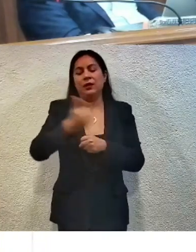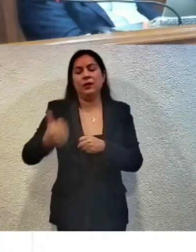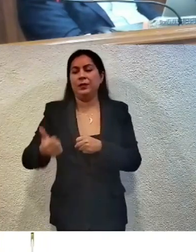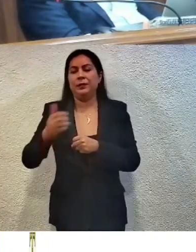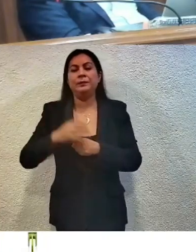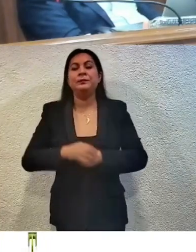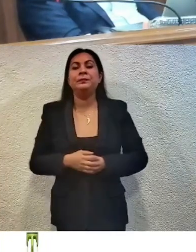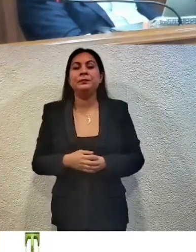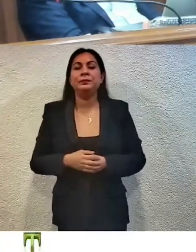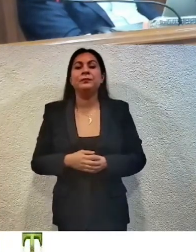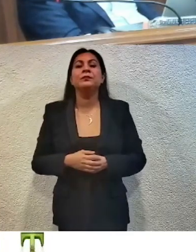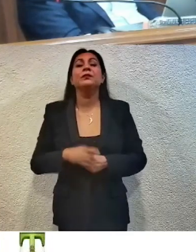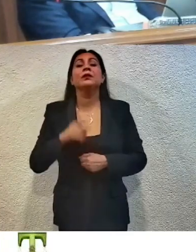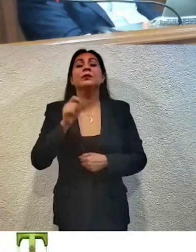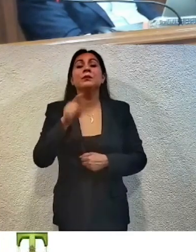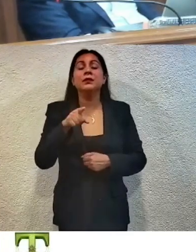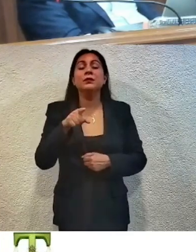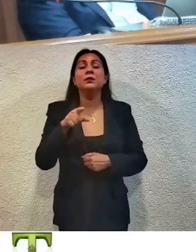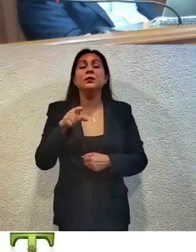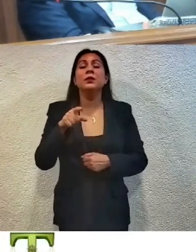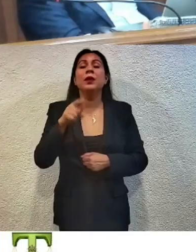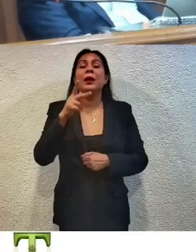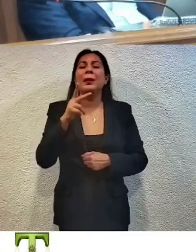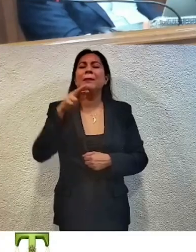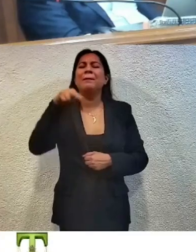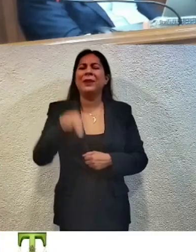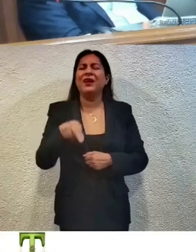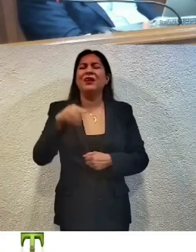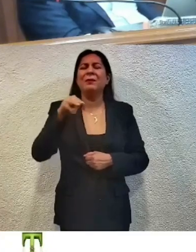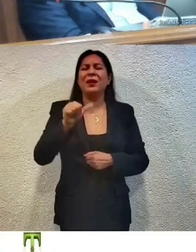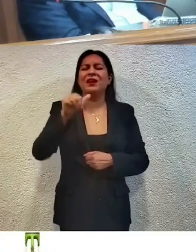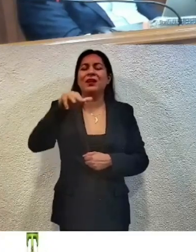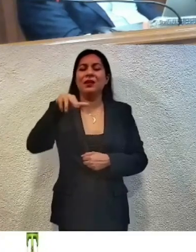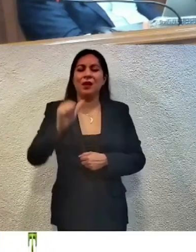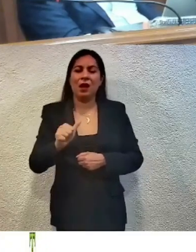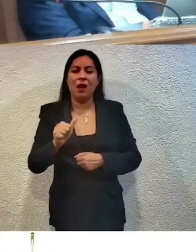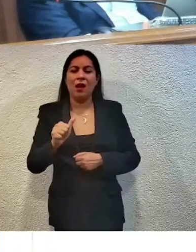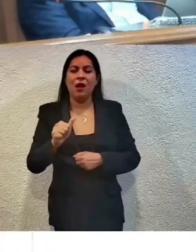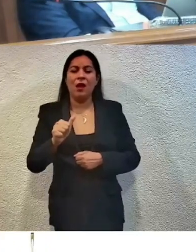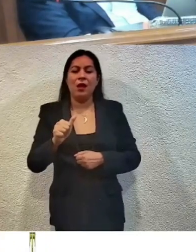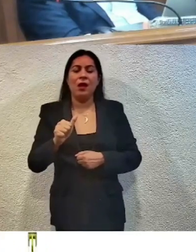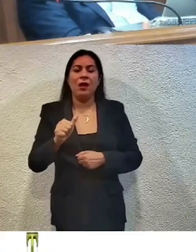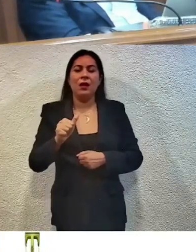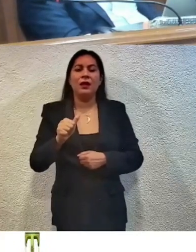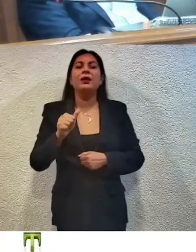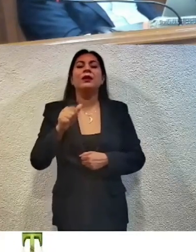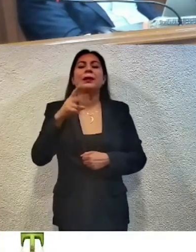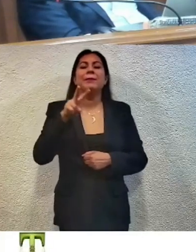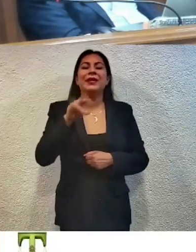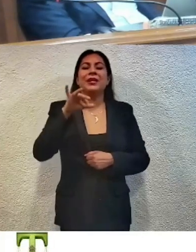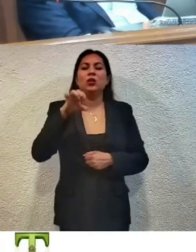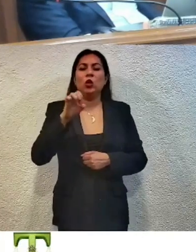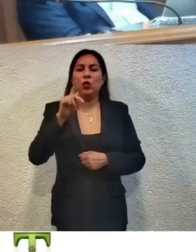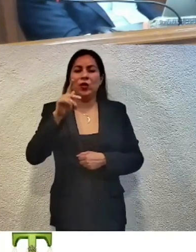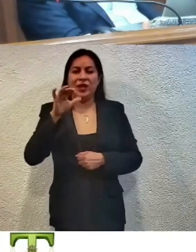respectivamente. Y al Partido Acción Nacional, María Irene Montiel Servín y Victoria